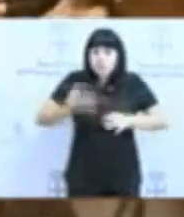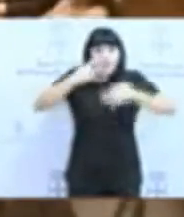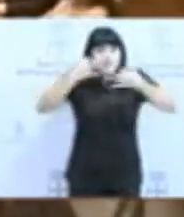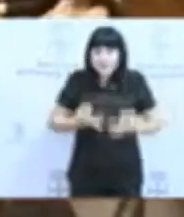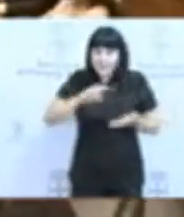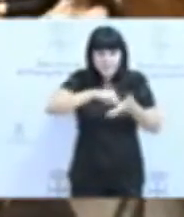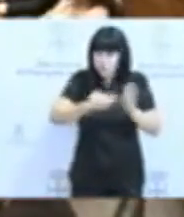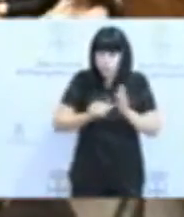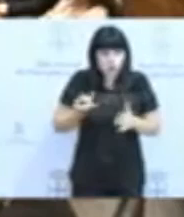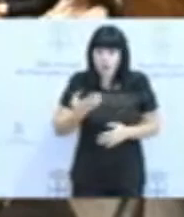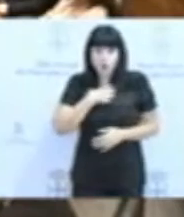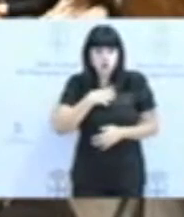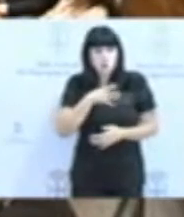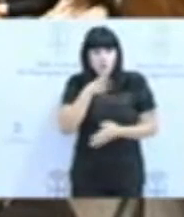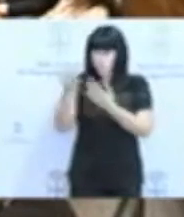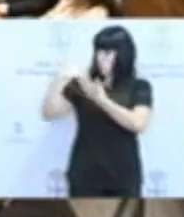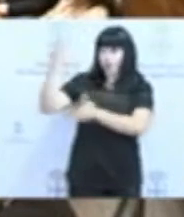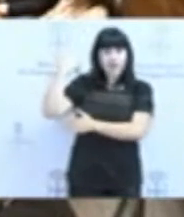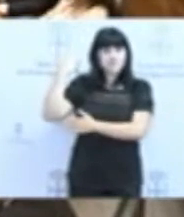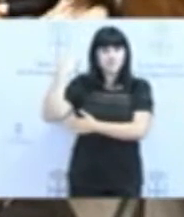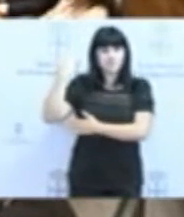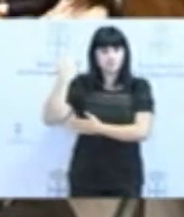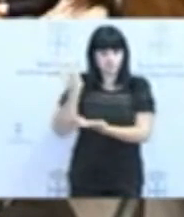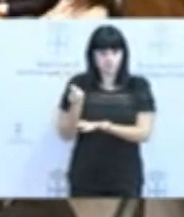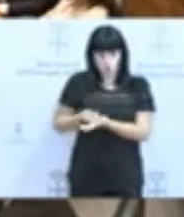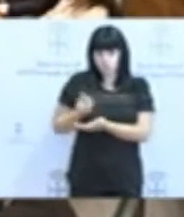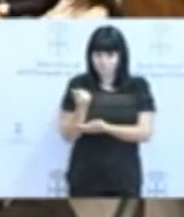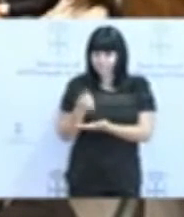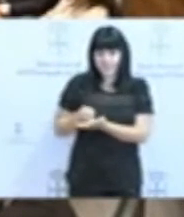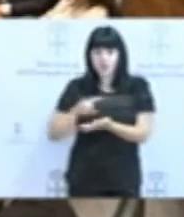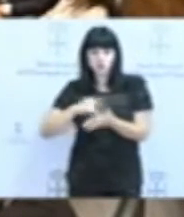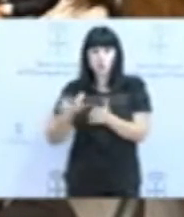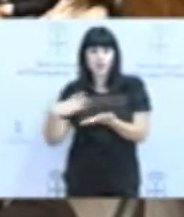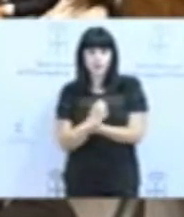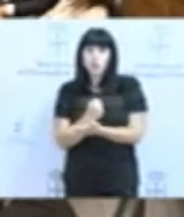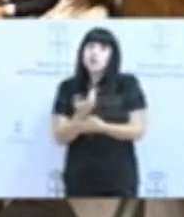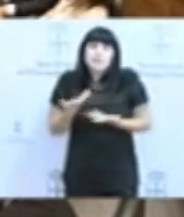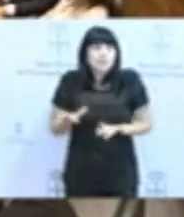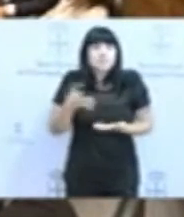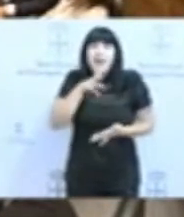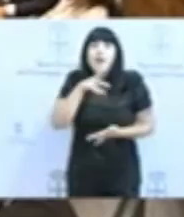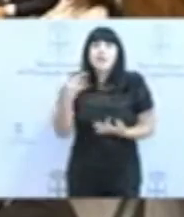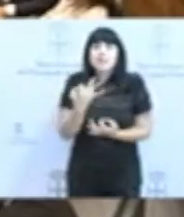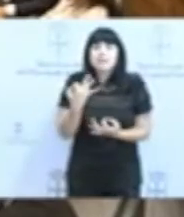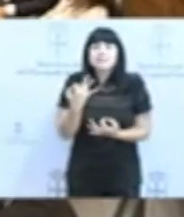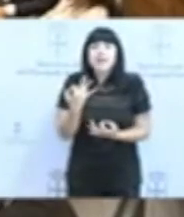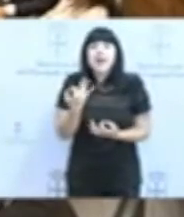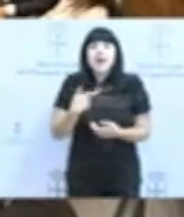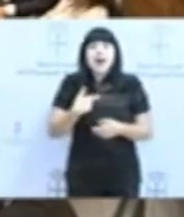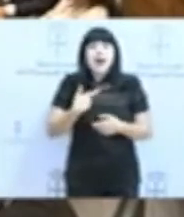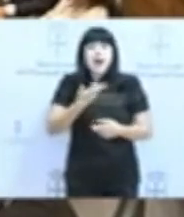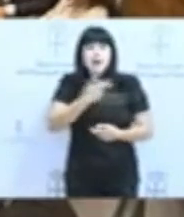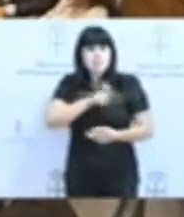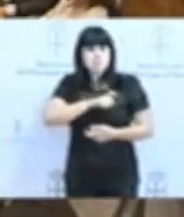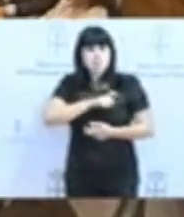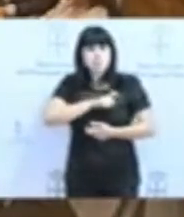hacía en la antigua usanza, con aquella famosa chequera, pues ya solo queda mandar a los antidisturbios para demostrar quién manda. Pero yo les aseguro que es la peor manera